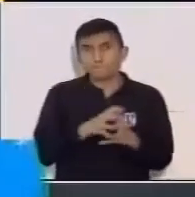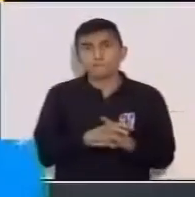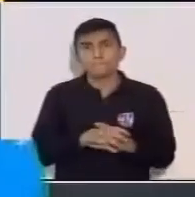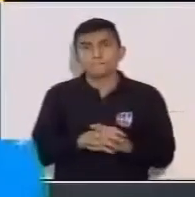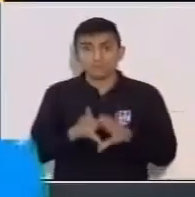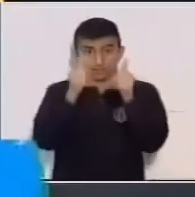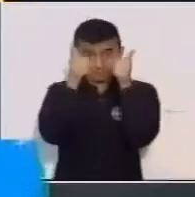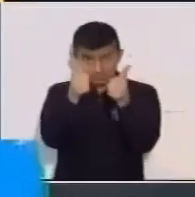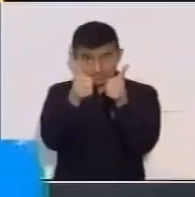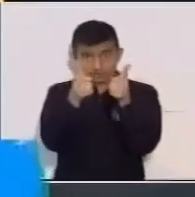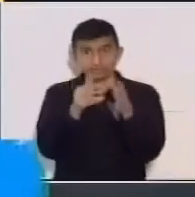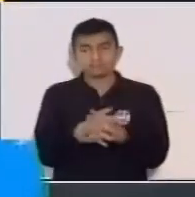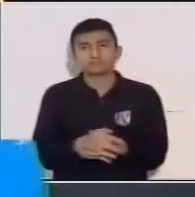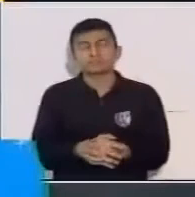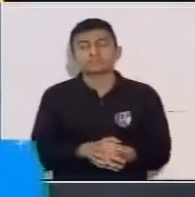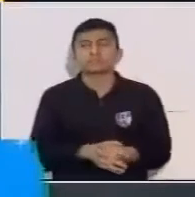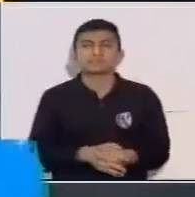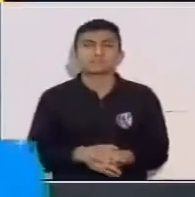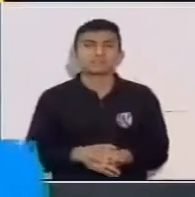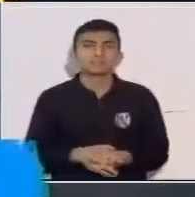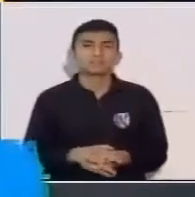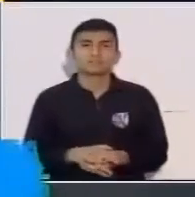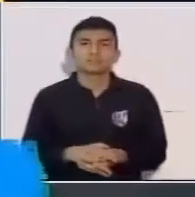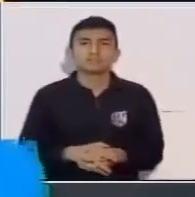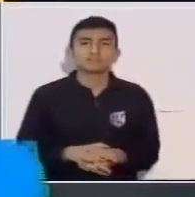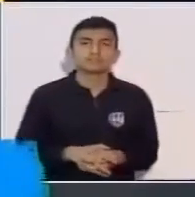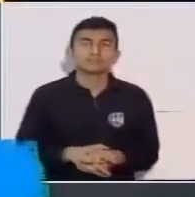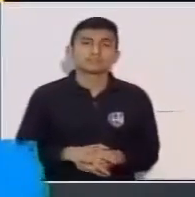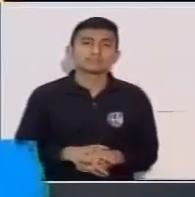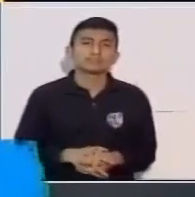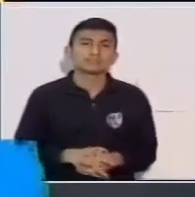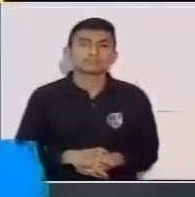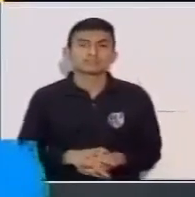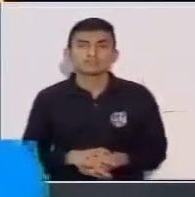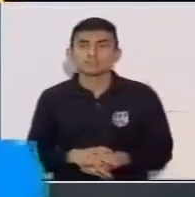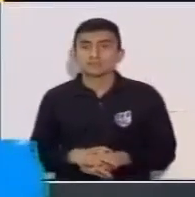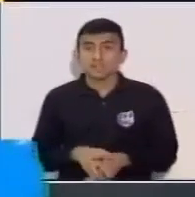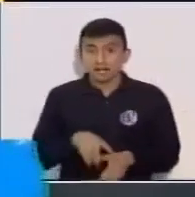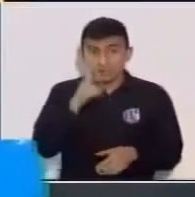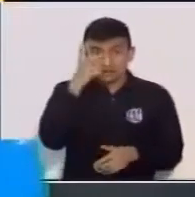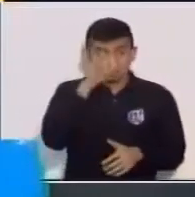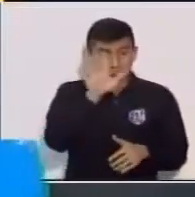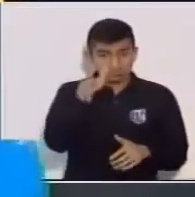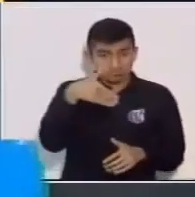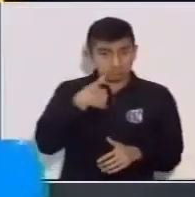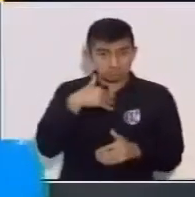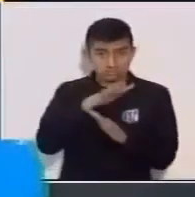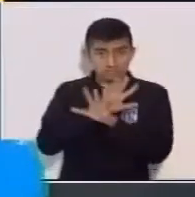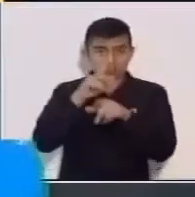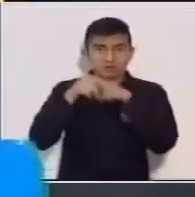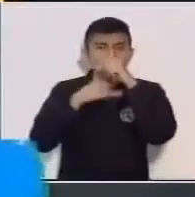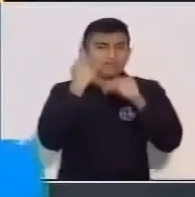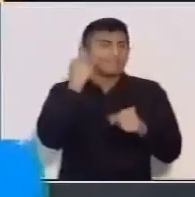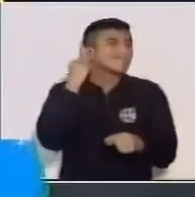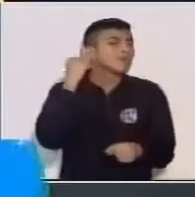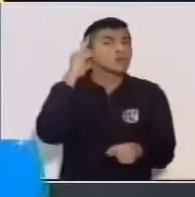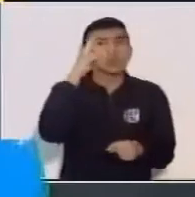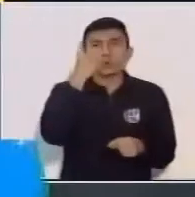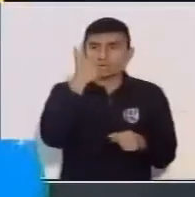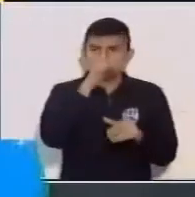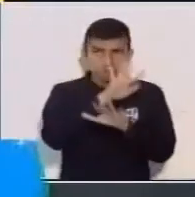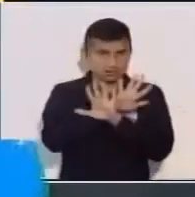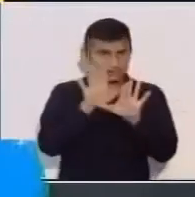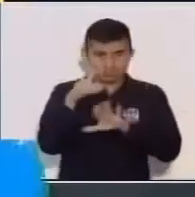¿Está claro? No nos complicamos la vida. Y ahí obtenemos esa figura que no conocíamos muy bien,